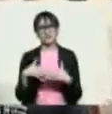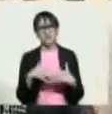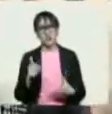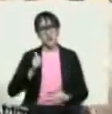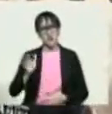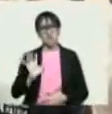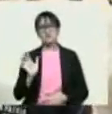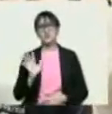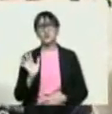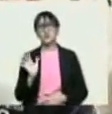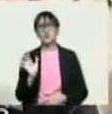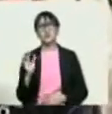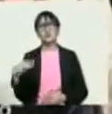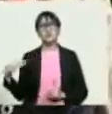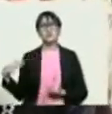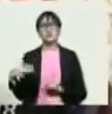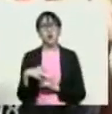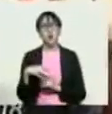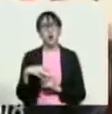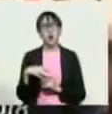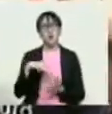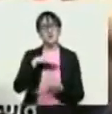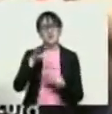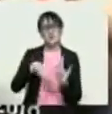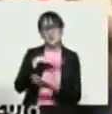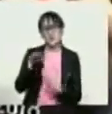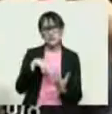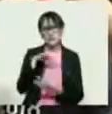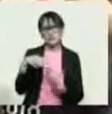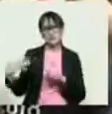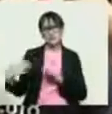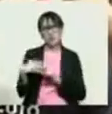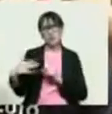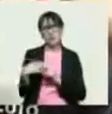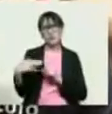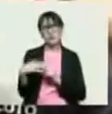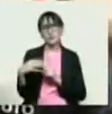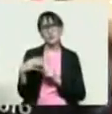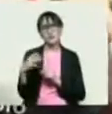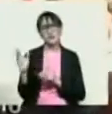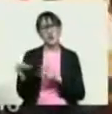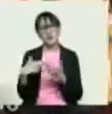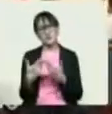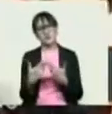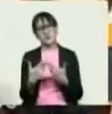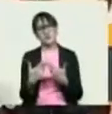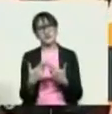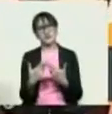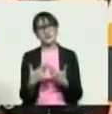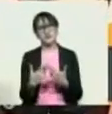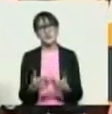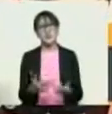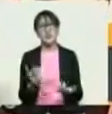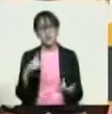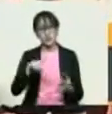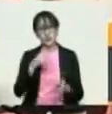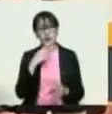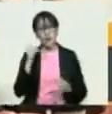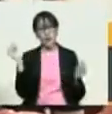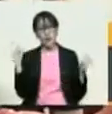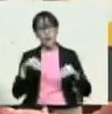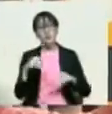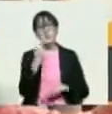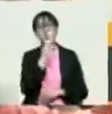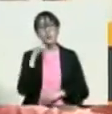para derrotar el sabotaje la persecución y la traición si están de acuerdo